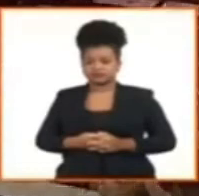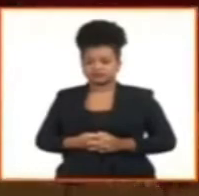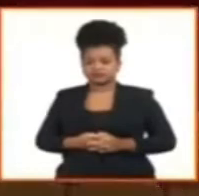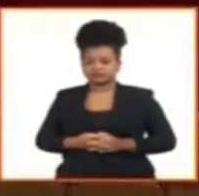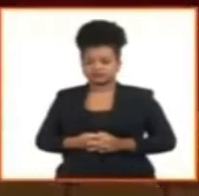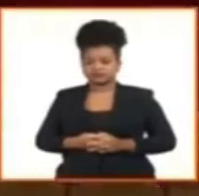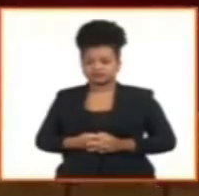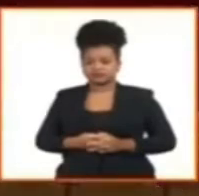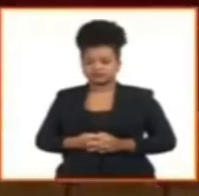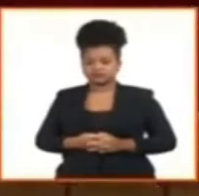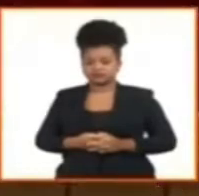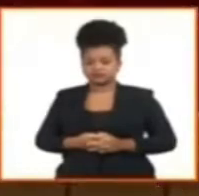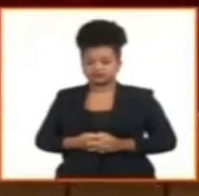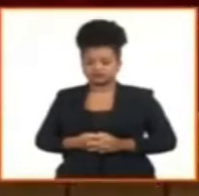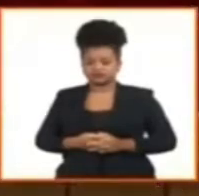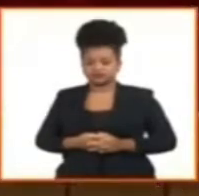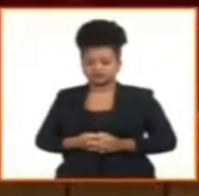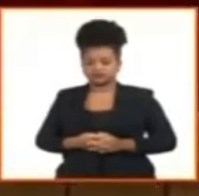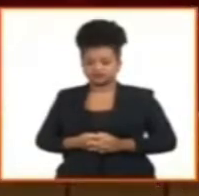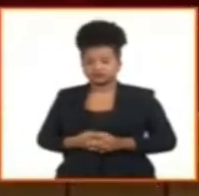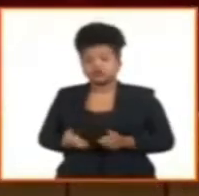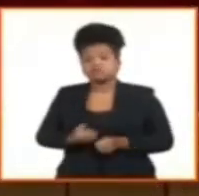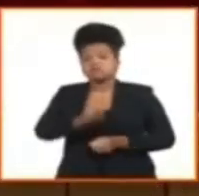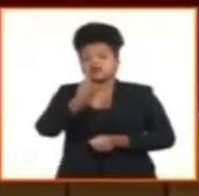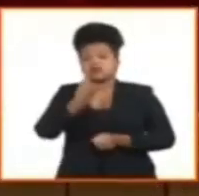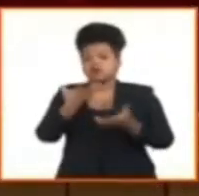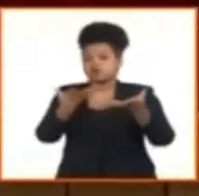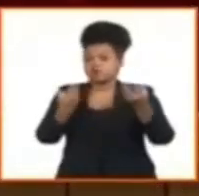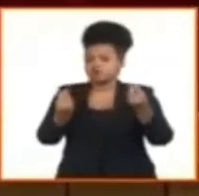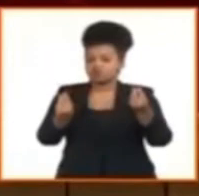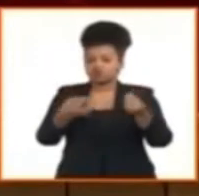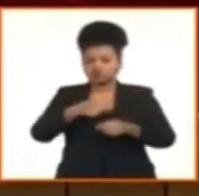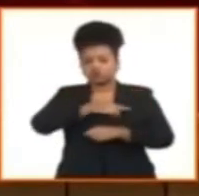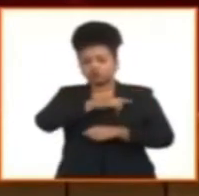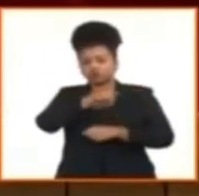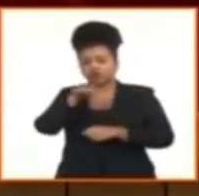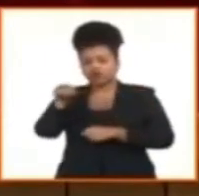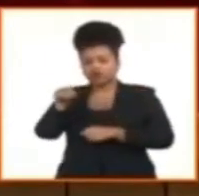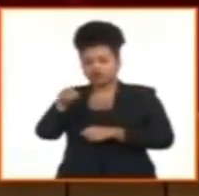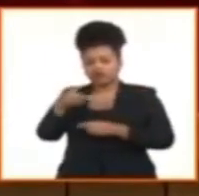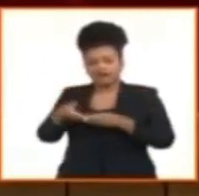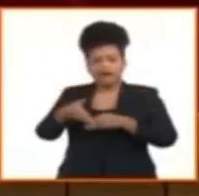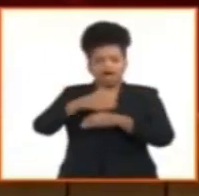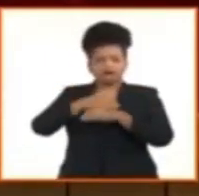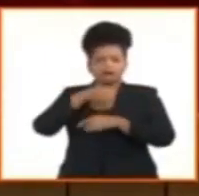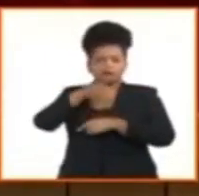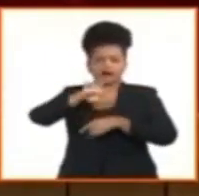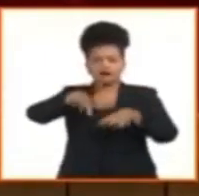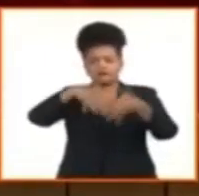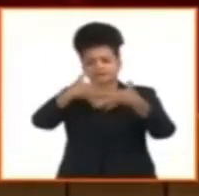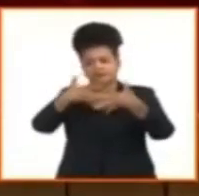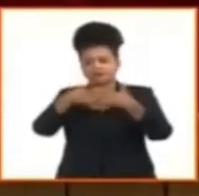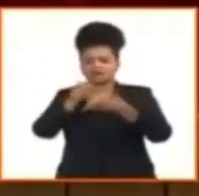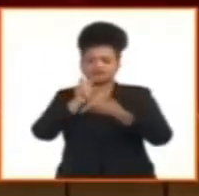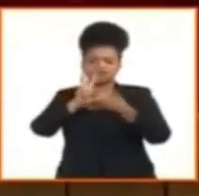Por primera vez, muchos, si no todos ustedes, estuvieron antes en centros de producción y servicios, en empresas del